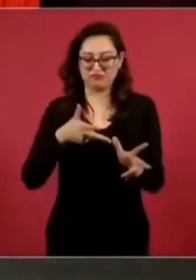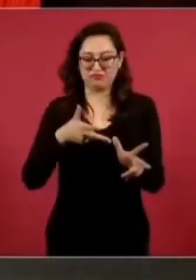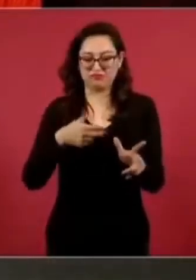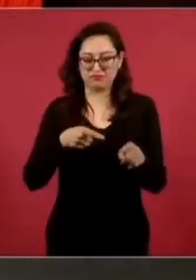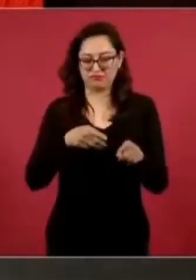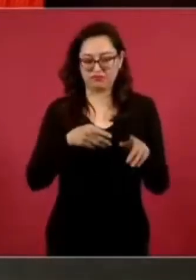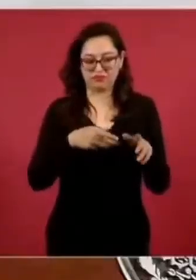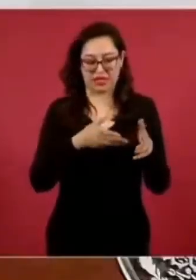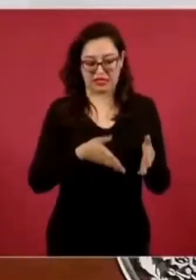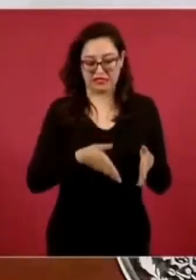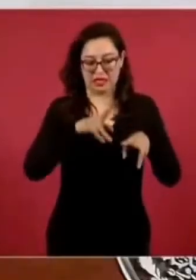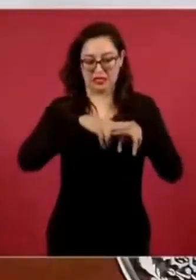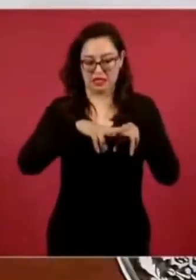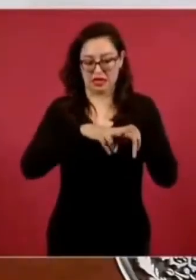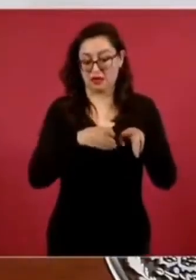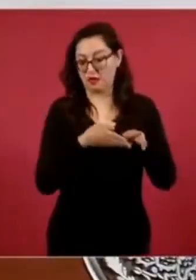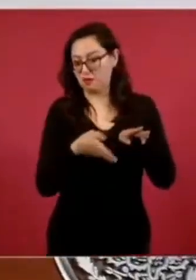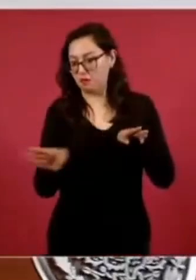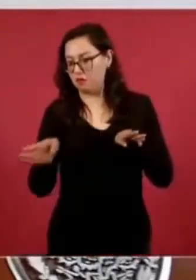Entonces,